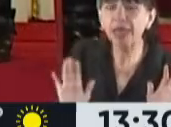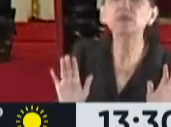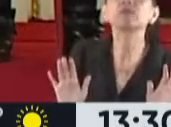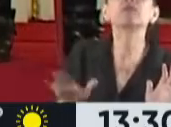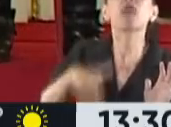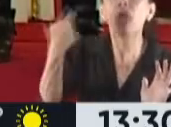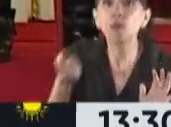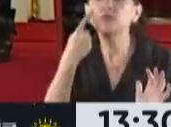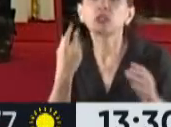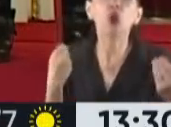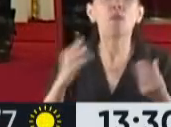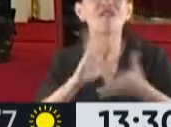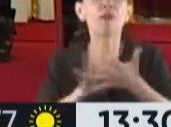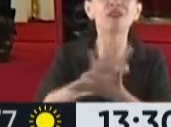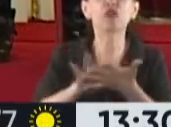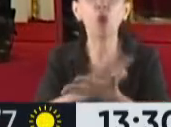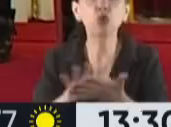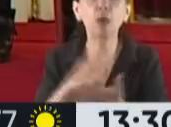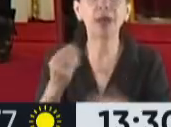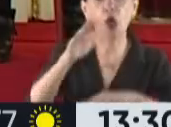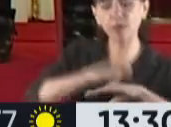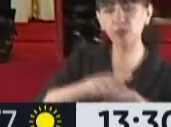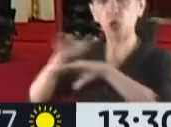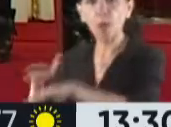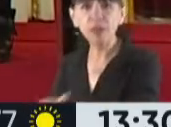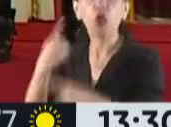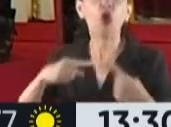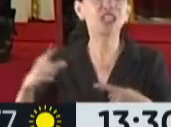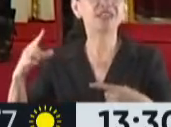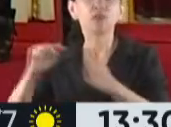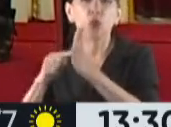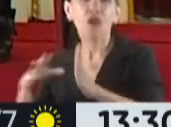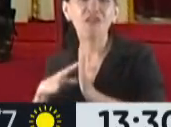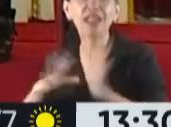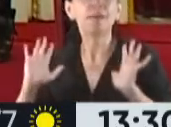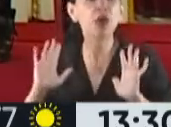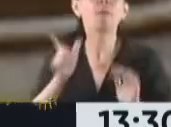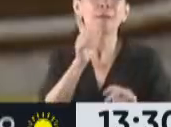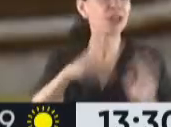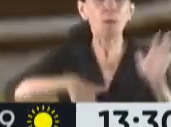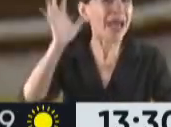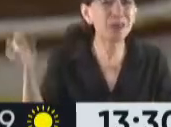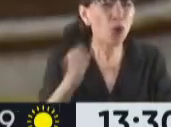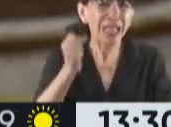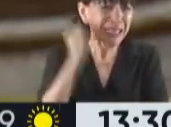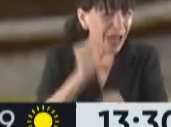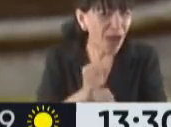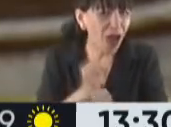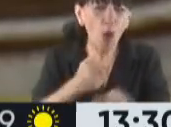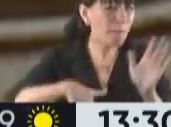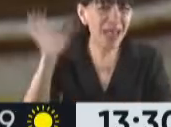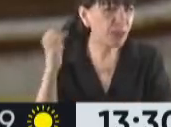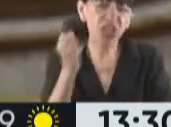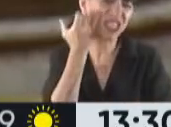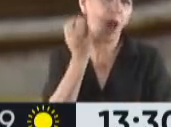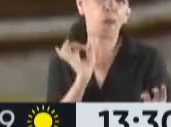llegar a buenas soluciones y a soluciones de compromiso para las cuestiones que queden pendientes. Pero yo creo que el grueso del trabajo ya se ha hecho